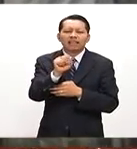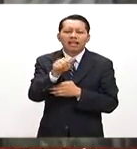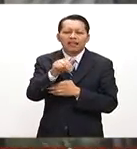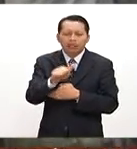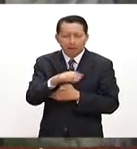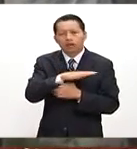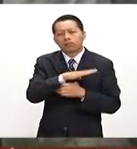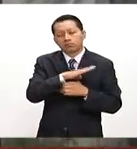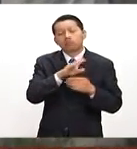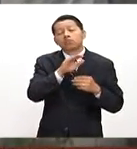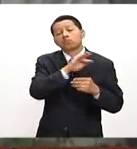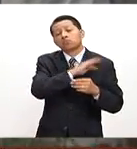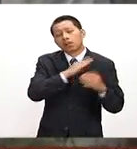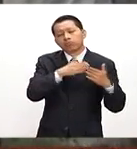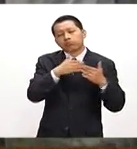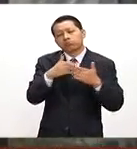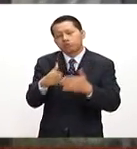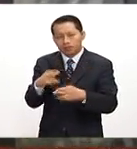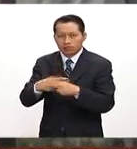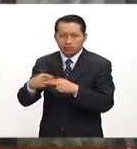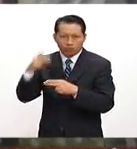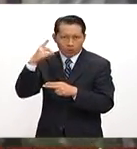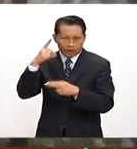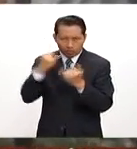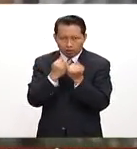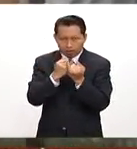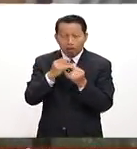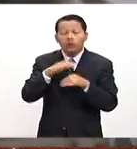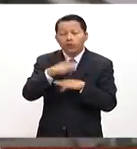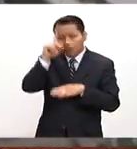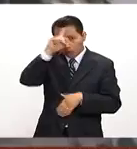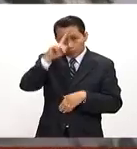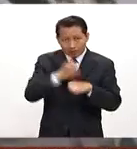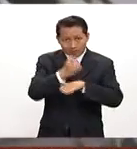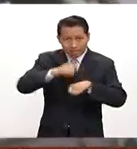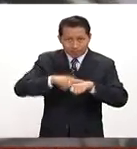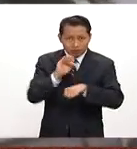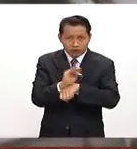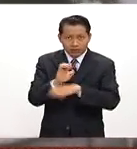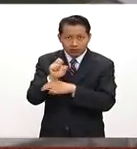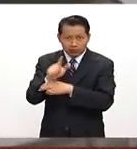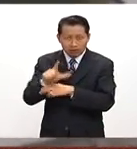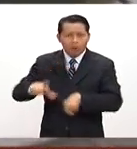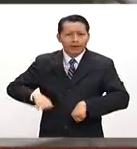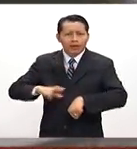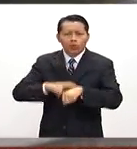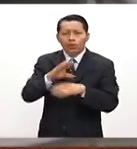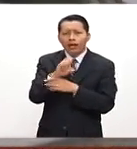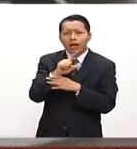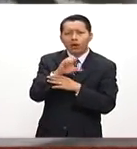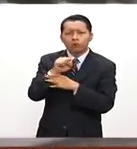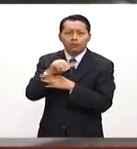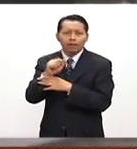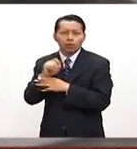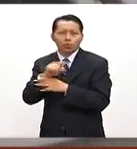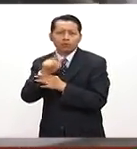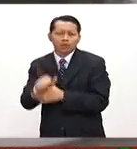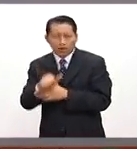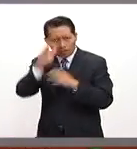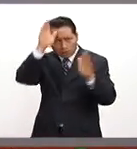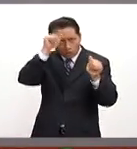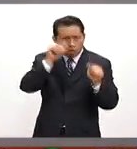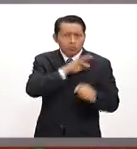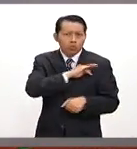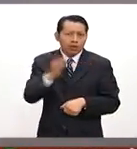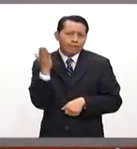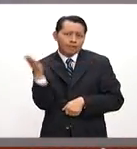blanco. En sesión del Consejo Estatal de Protección Civil, presidida por el gobernador Carlos Mendoza Davis, se acordó solicitar a la